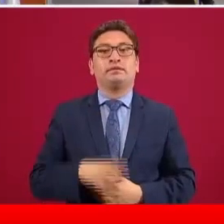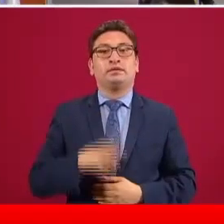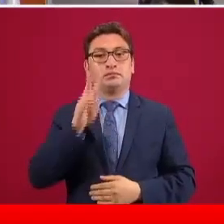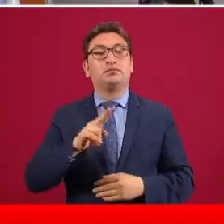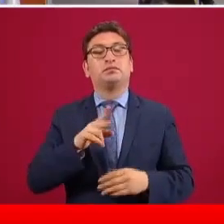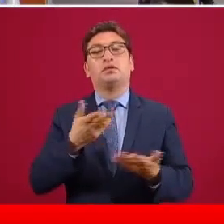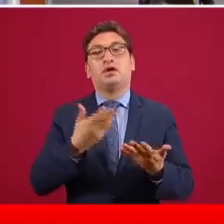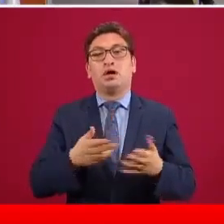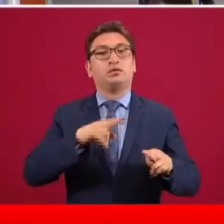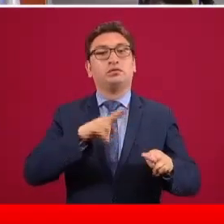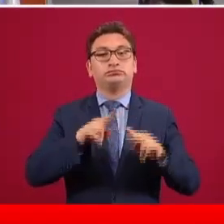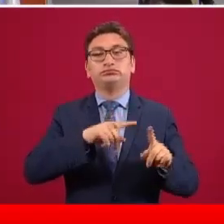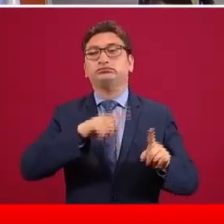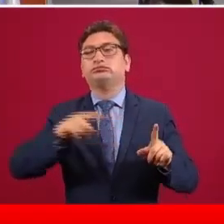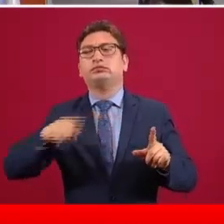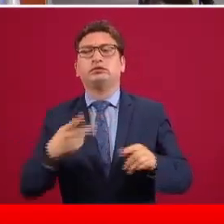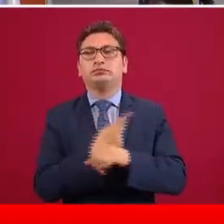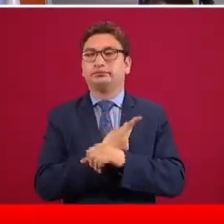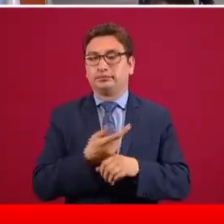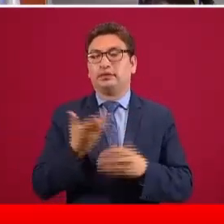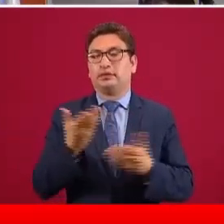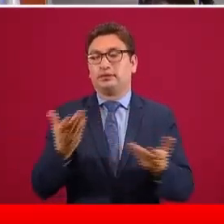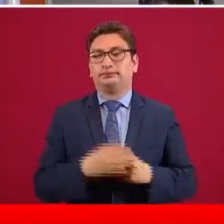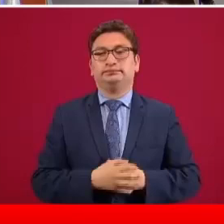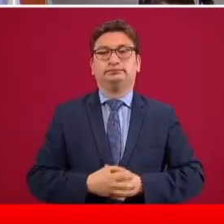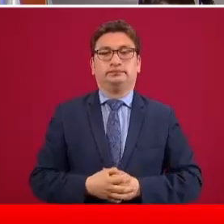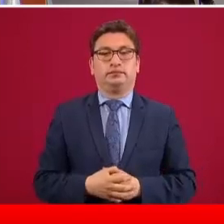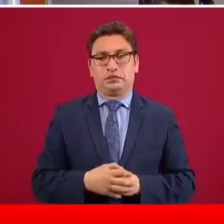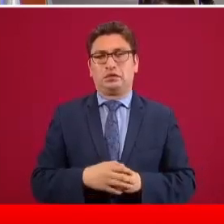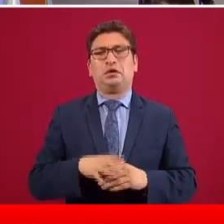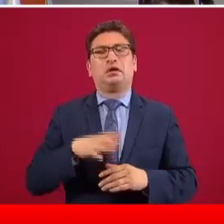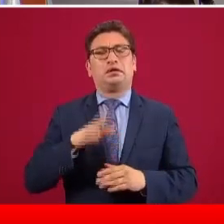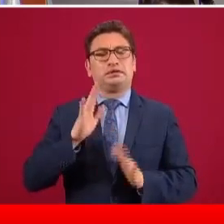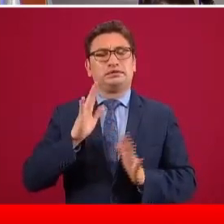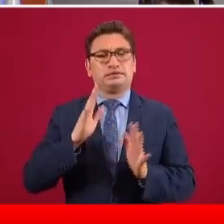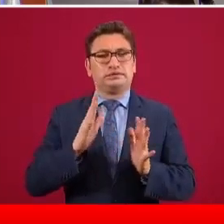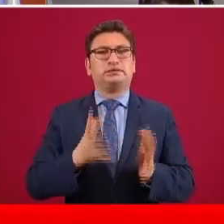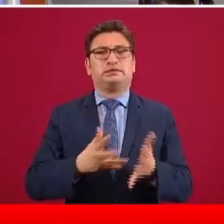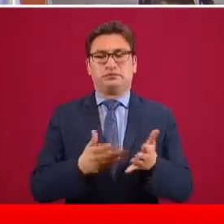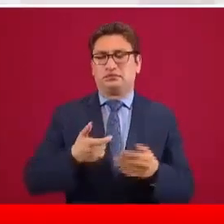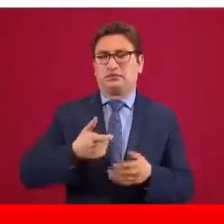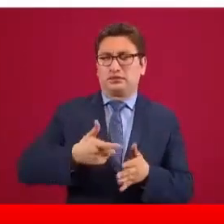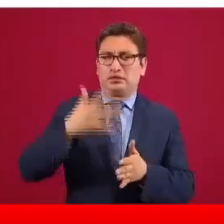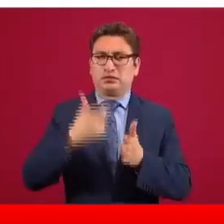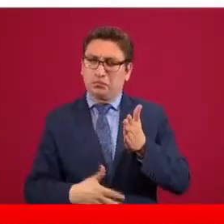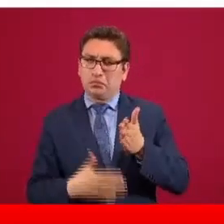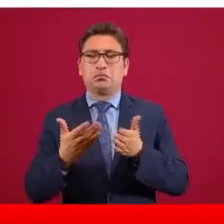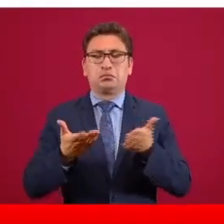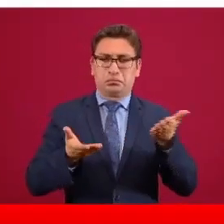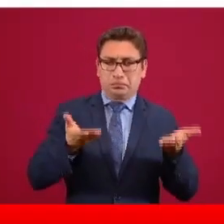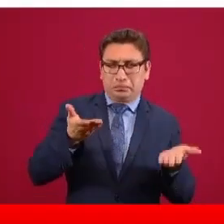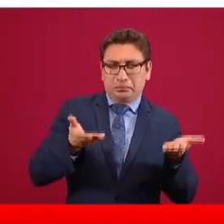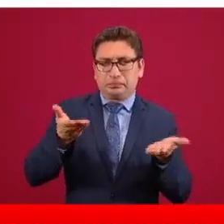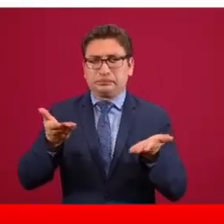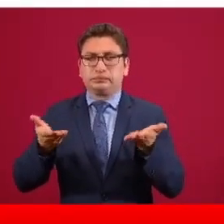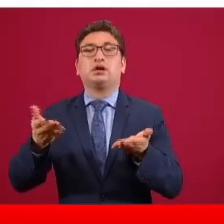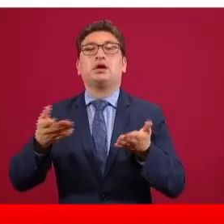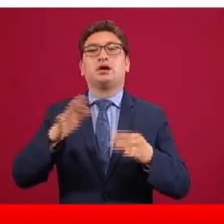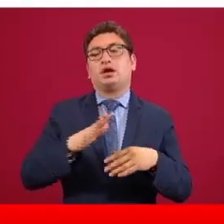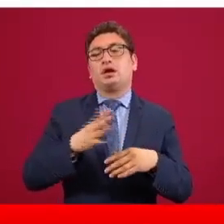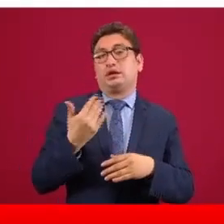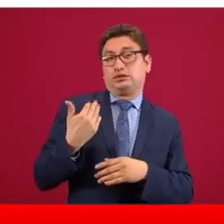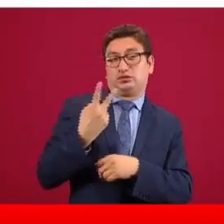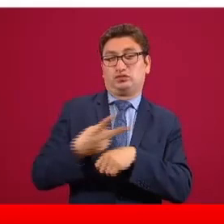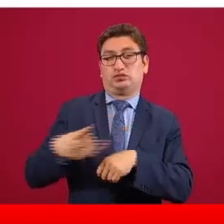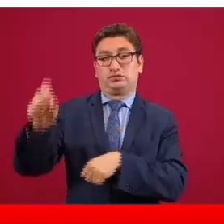tabla de cómo se ha comportado, tenemos mucha estabilidad ya en precios bajos las últimas dos